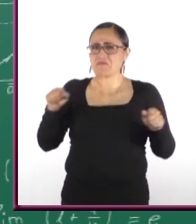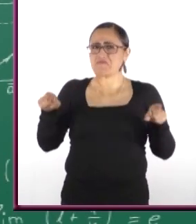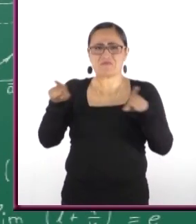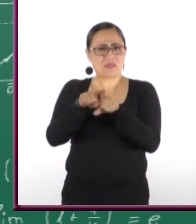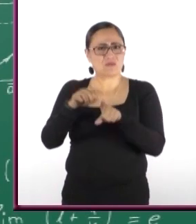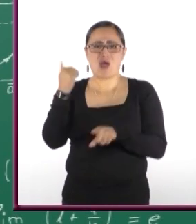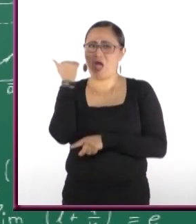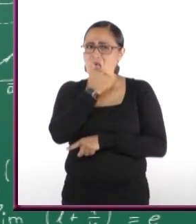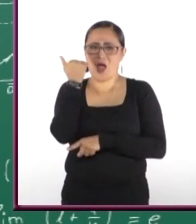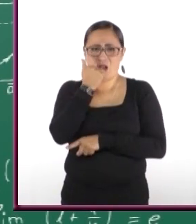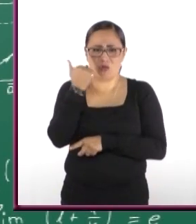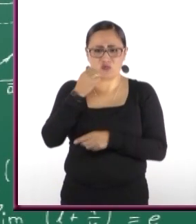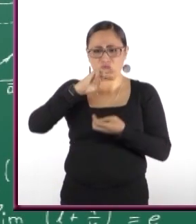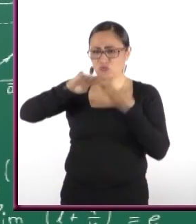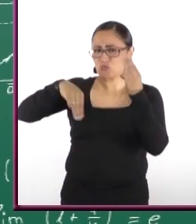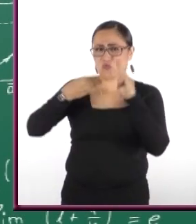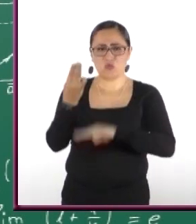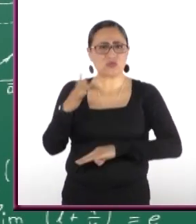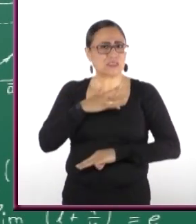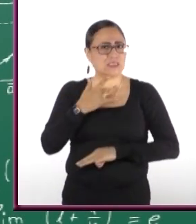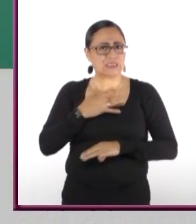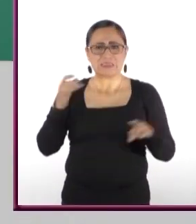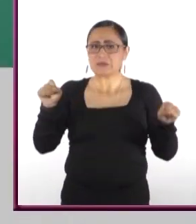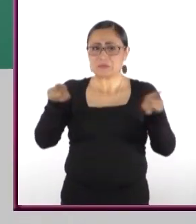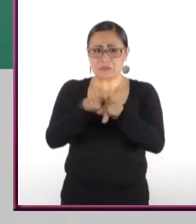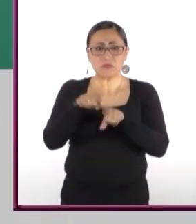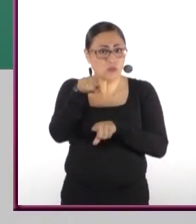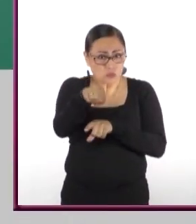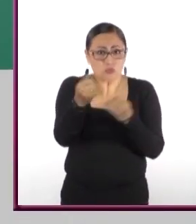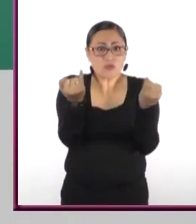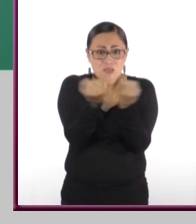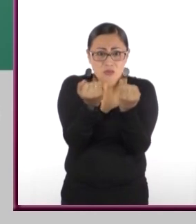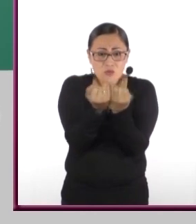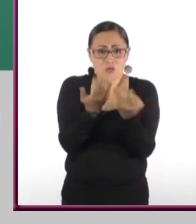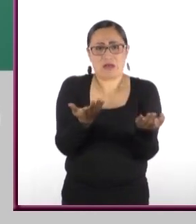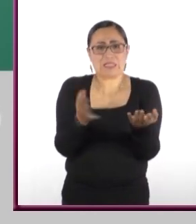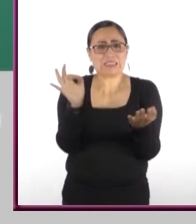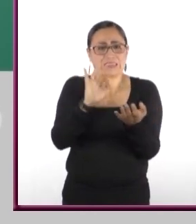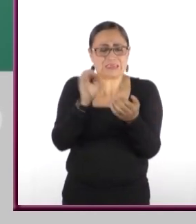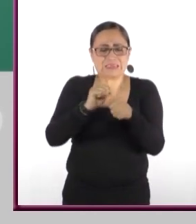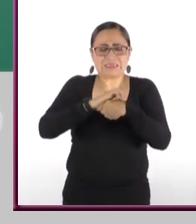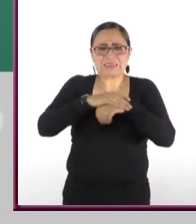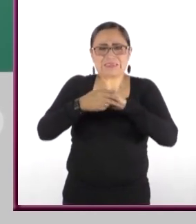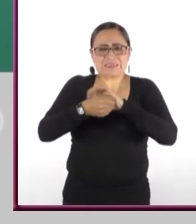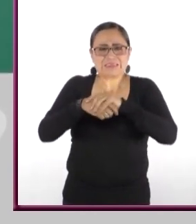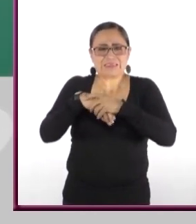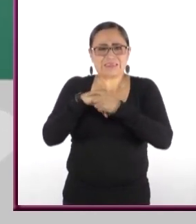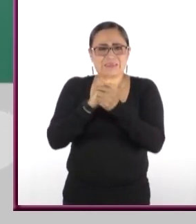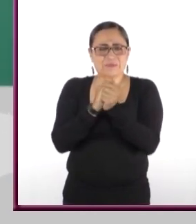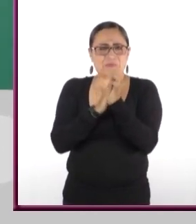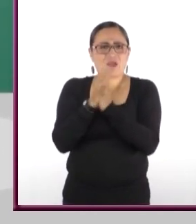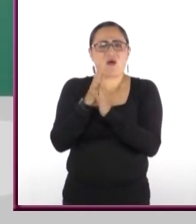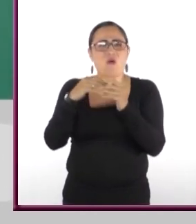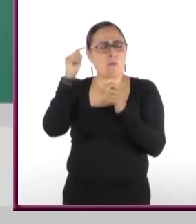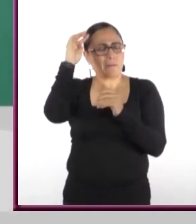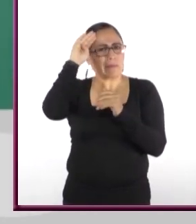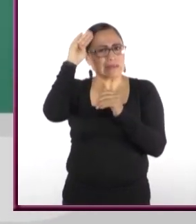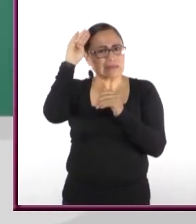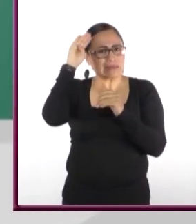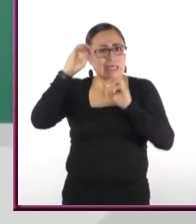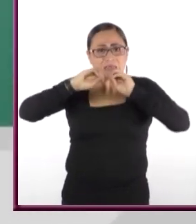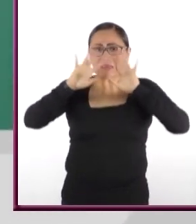compartido por muchos estudiantes en el mundo. ¿Te ha pasado a ti? ¿Has sentido que te sudan las manos, que no puedes